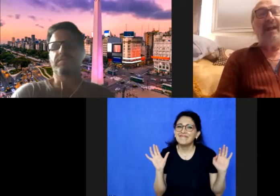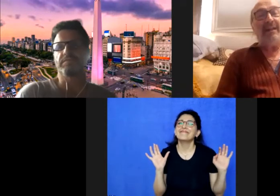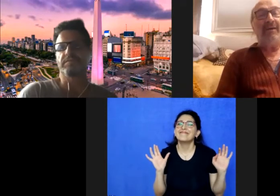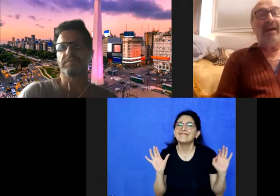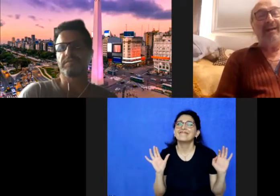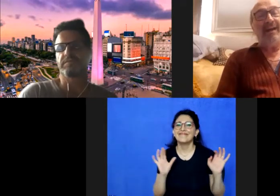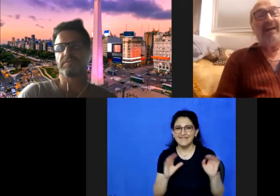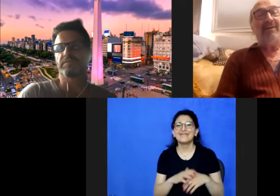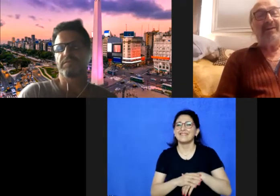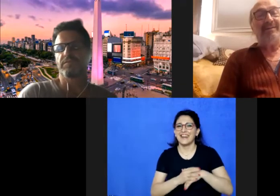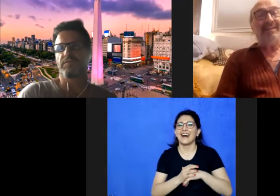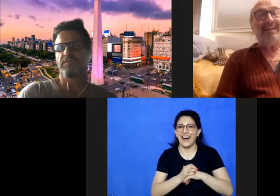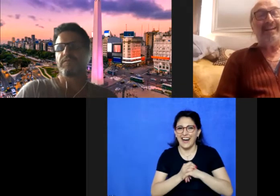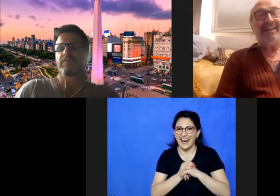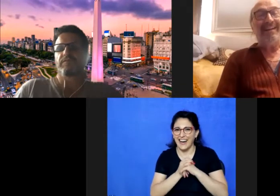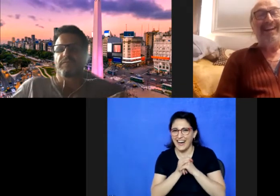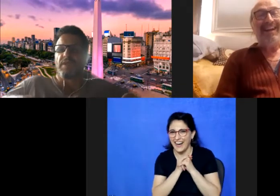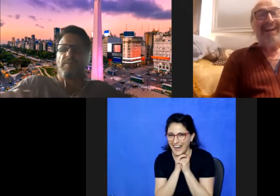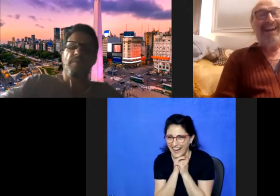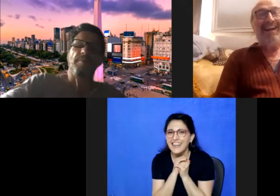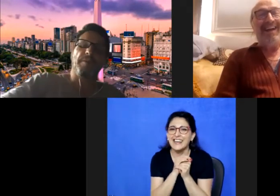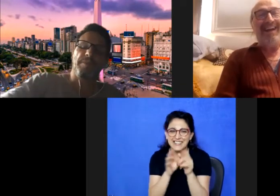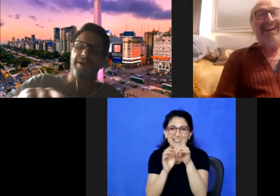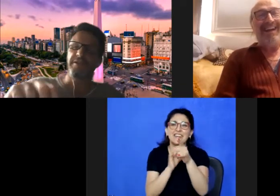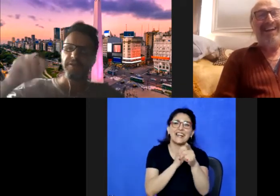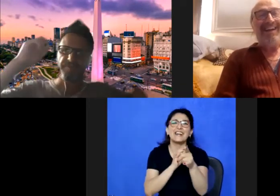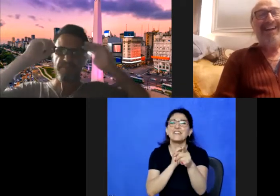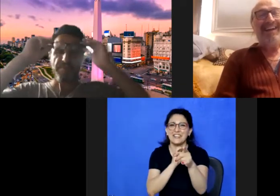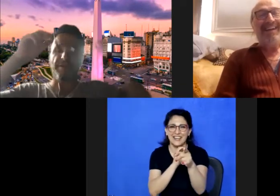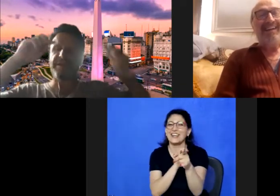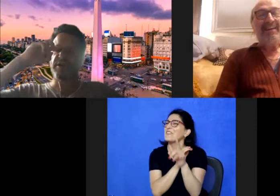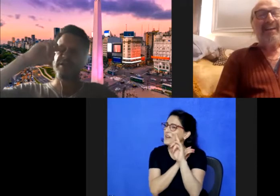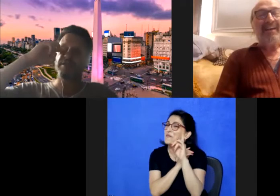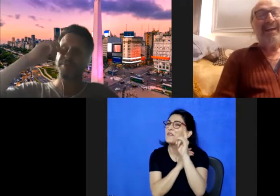Te digo que es lindo cuando te atienden. Bueno, pero